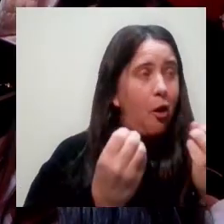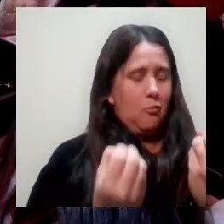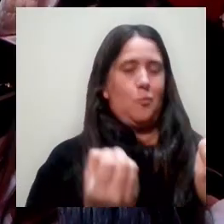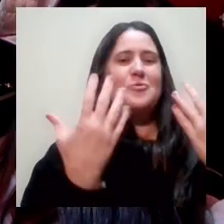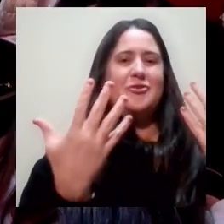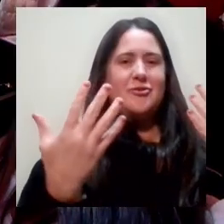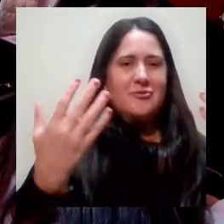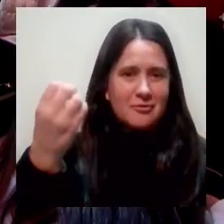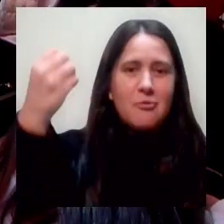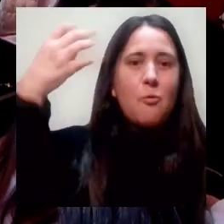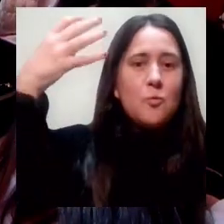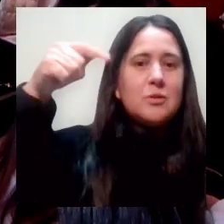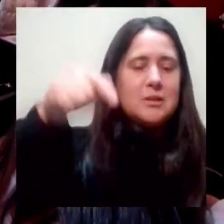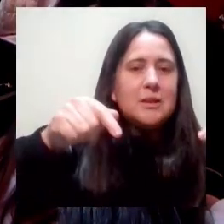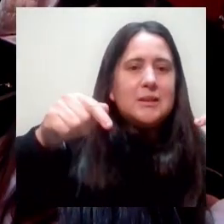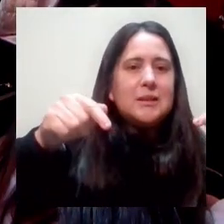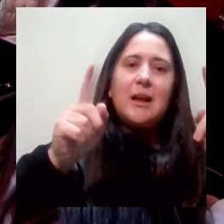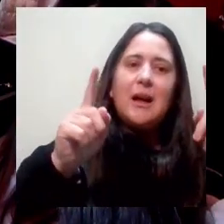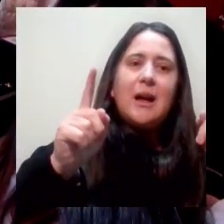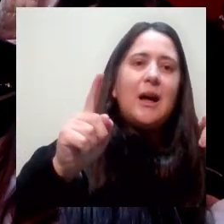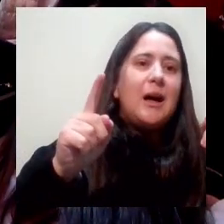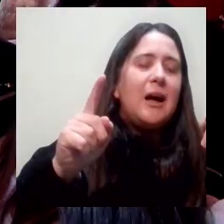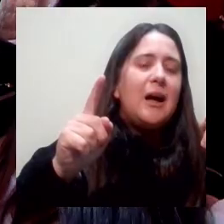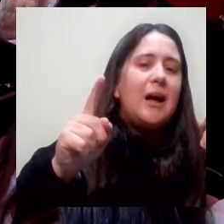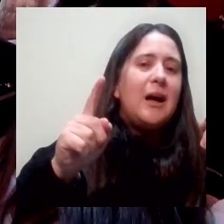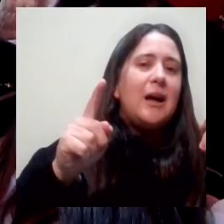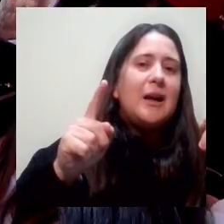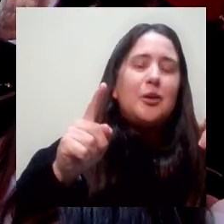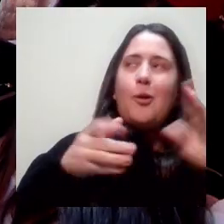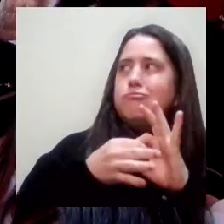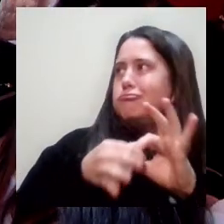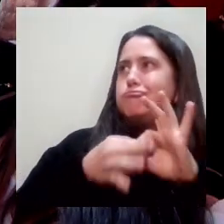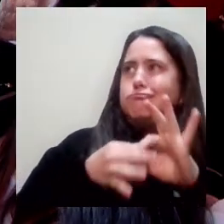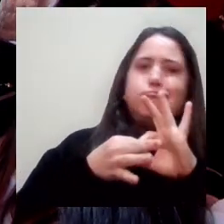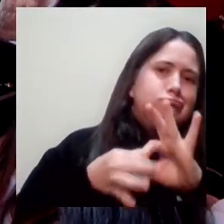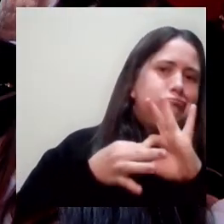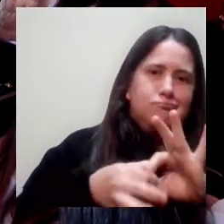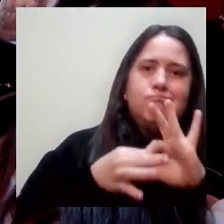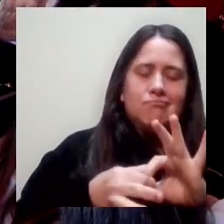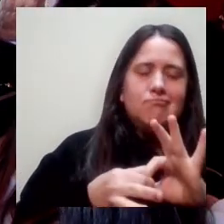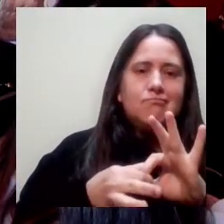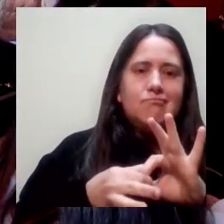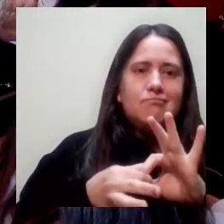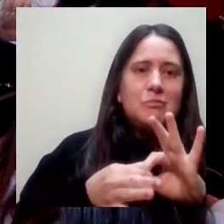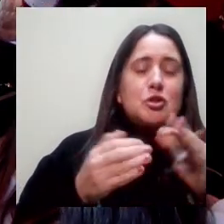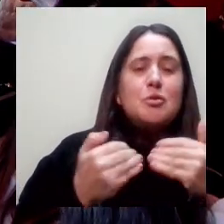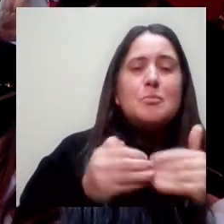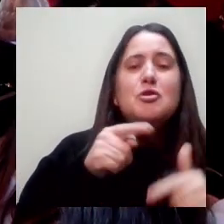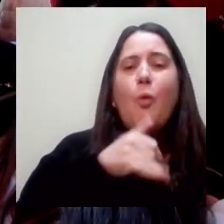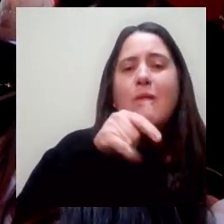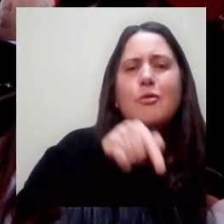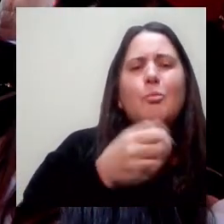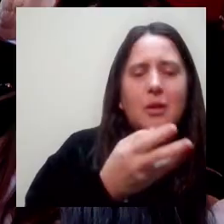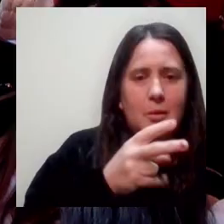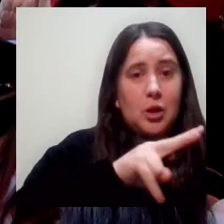esa luz jamás se separó de ella. Y empiezo por esto, porque leer es un acto